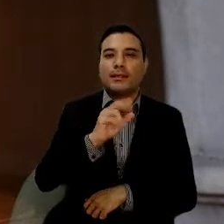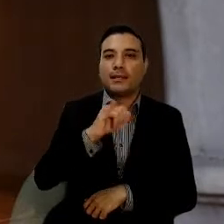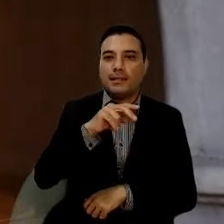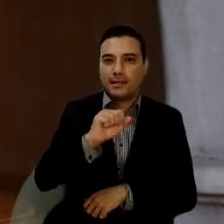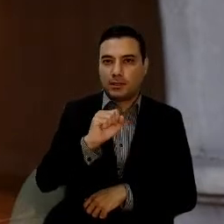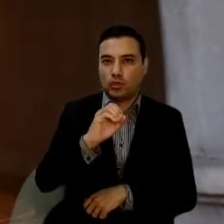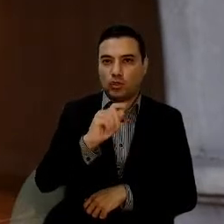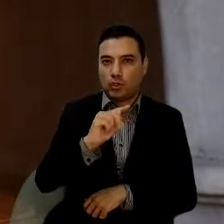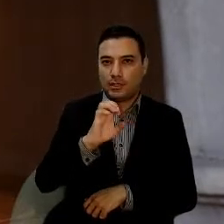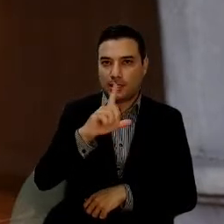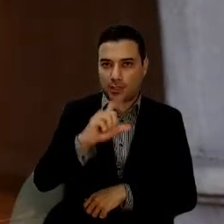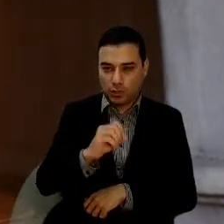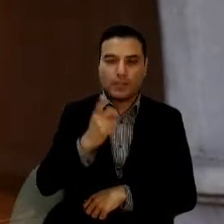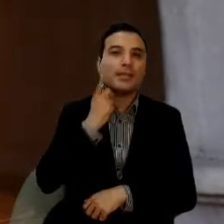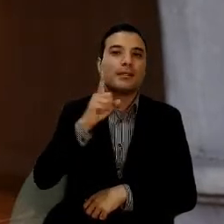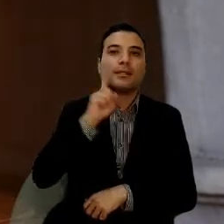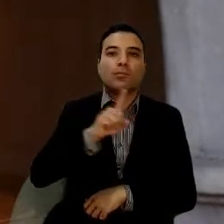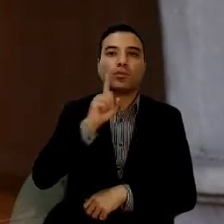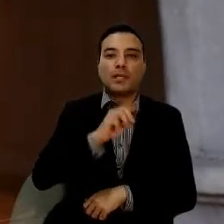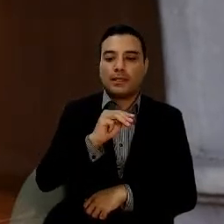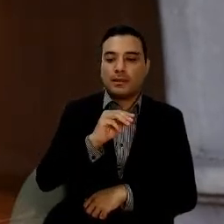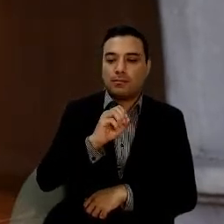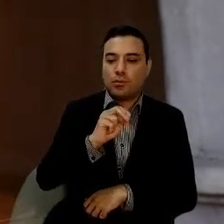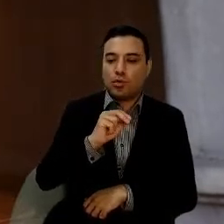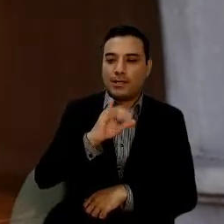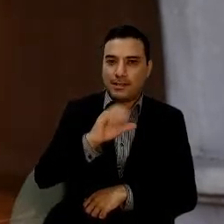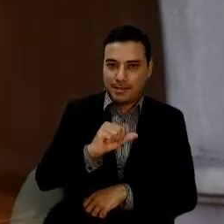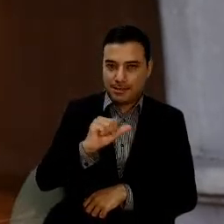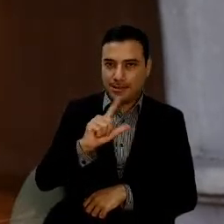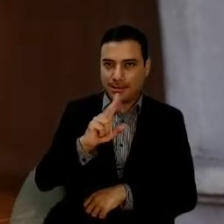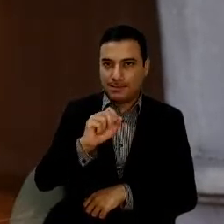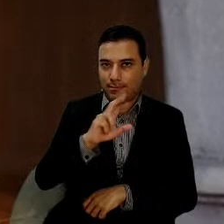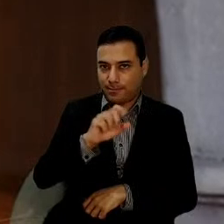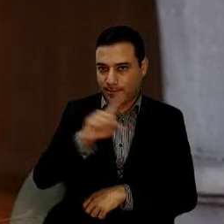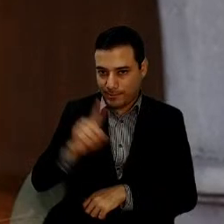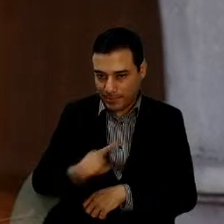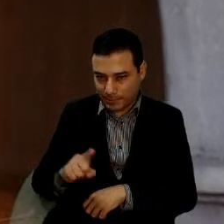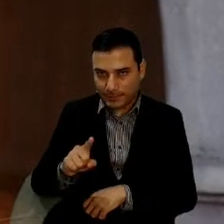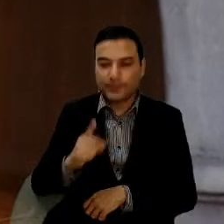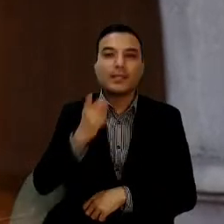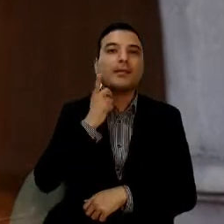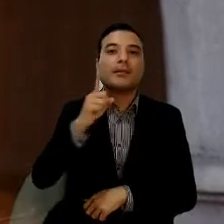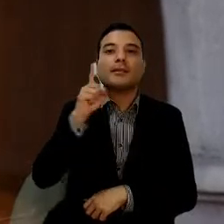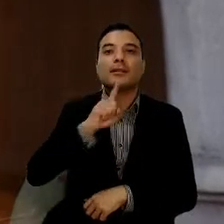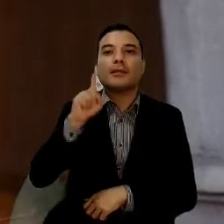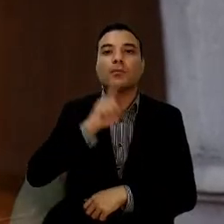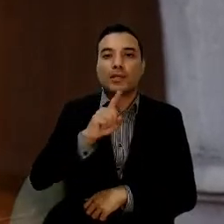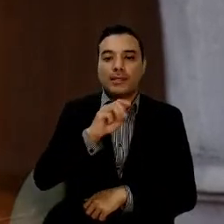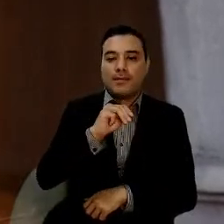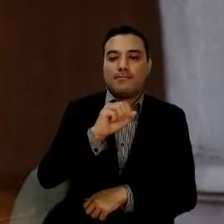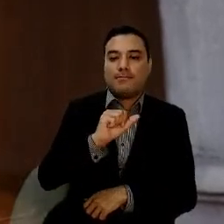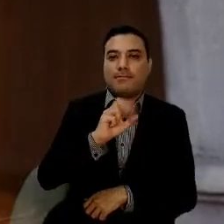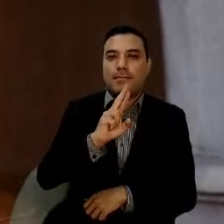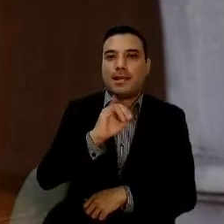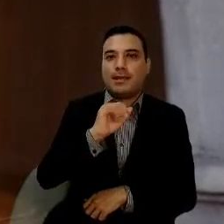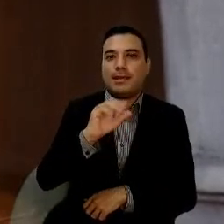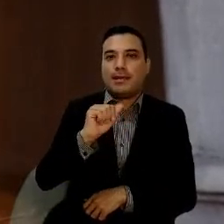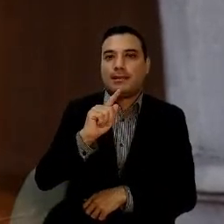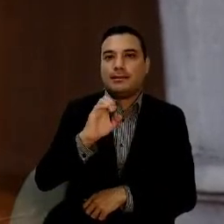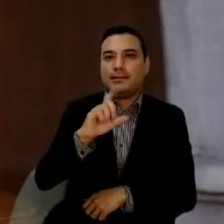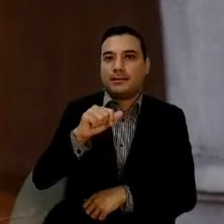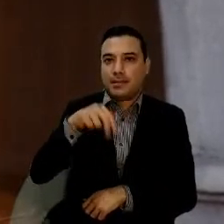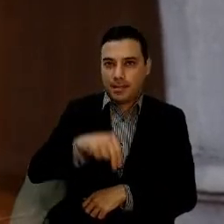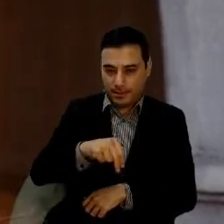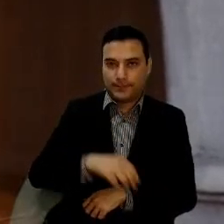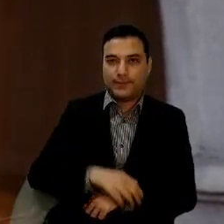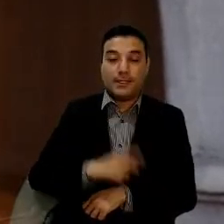Sotelo, la diputada Mónica Angélica Álvarez Nemer, la diputada María Elida Castelán Mondragón,